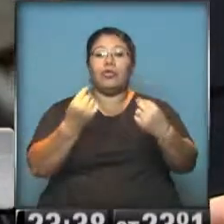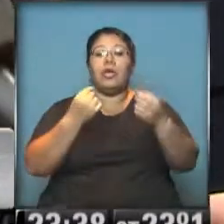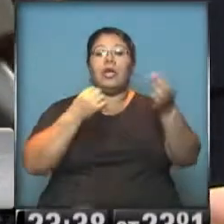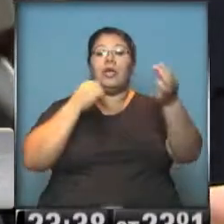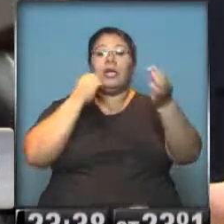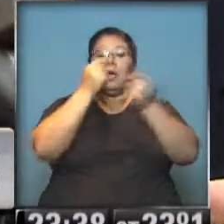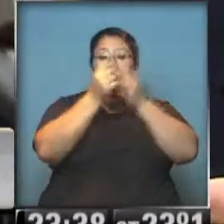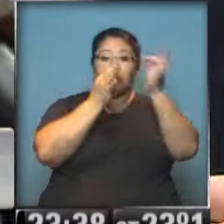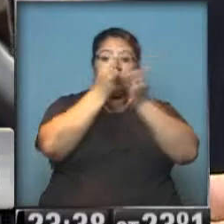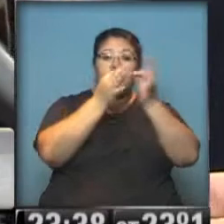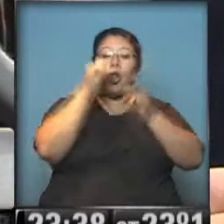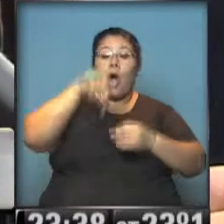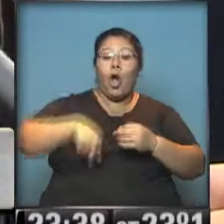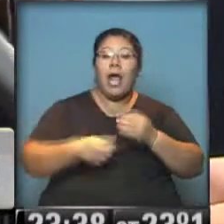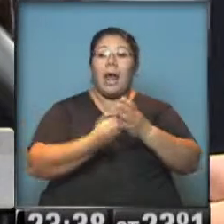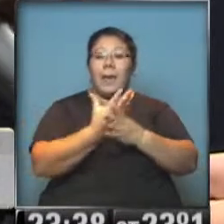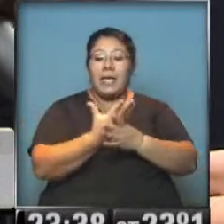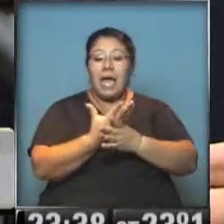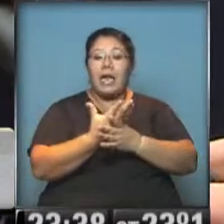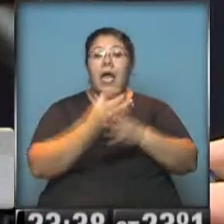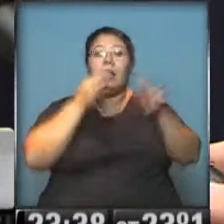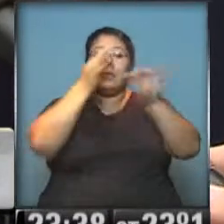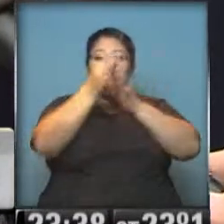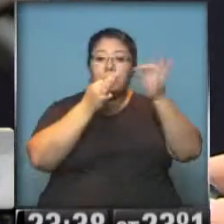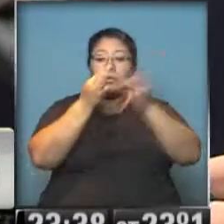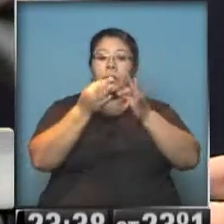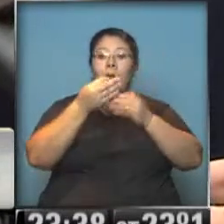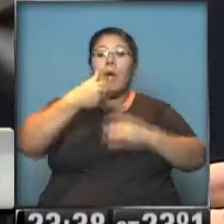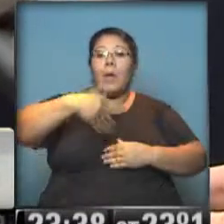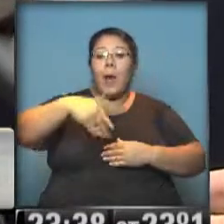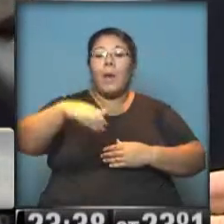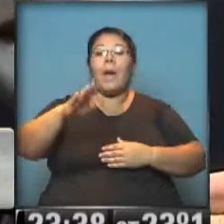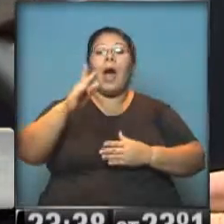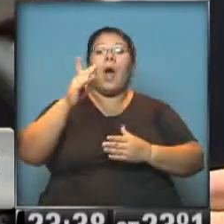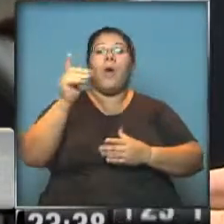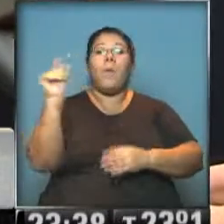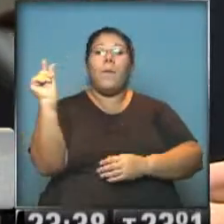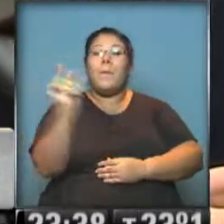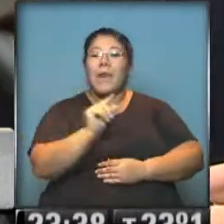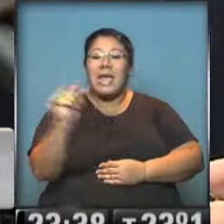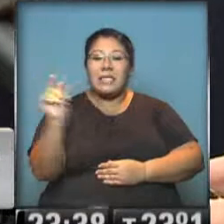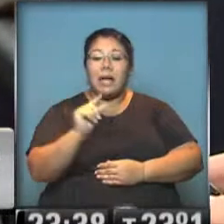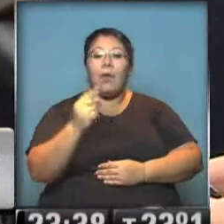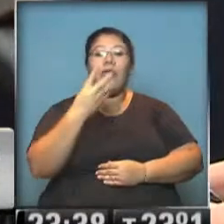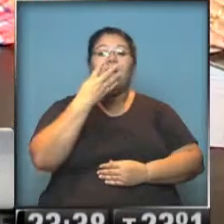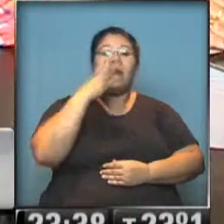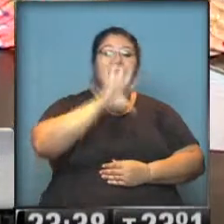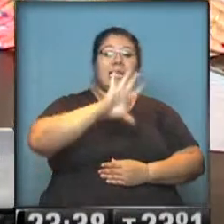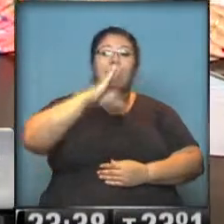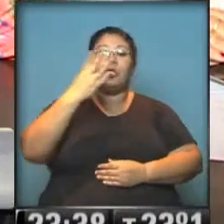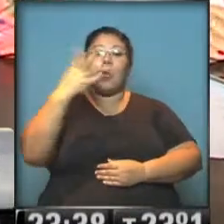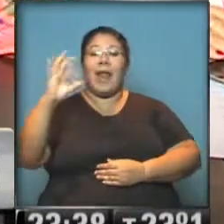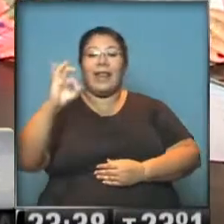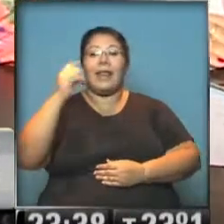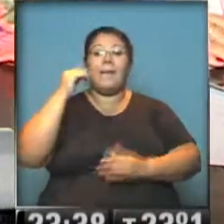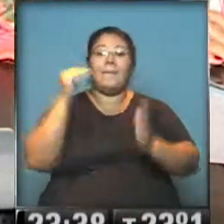hasta hoy a la mañana y que si es posible en las próximas horas se va a firmar el préstamo que habían quedado comprometido de 540 millones.